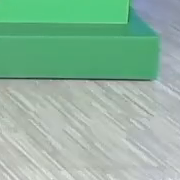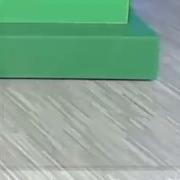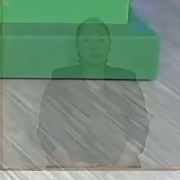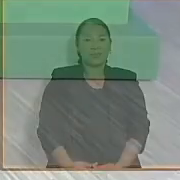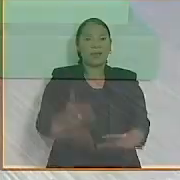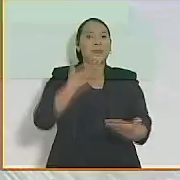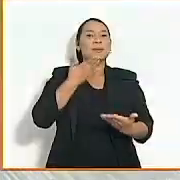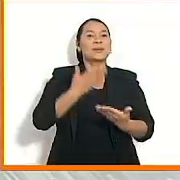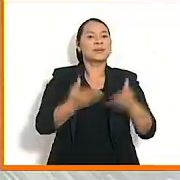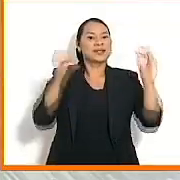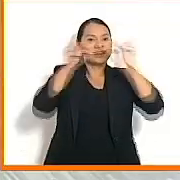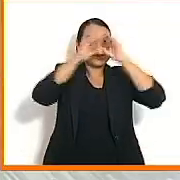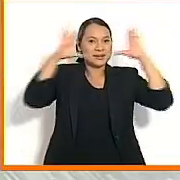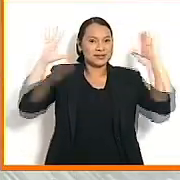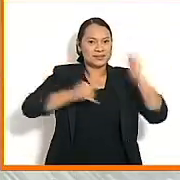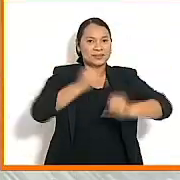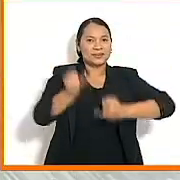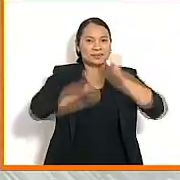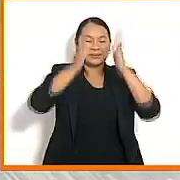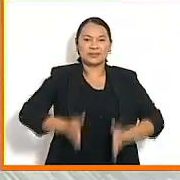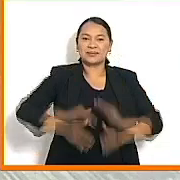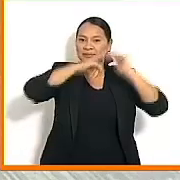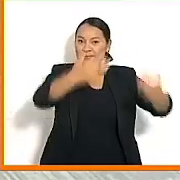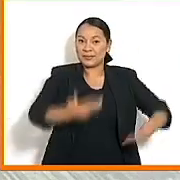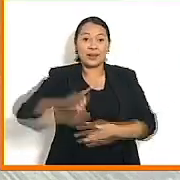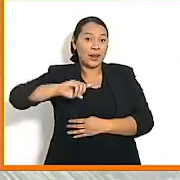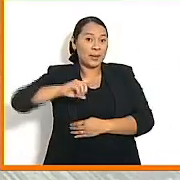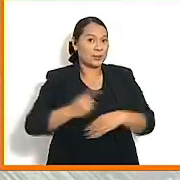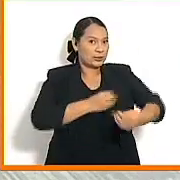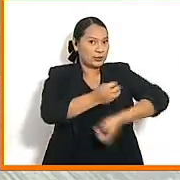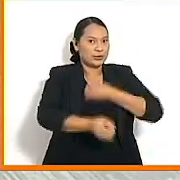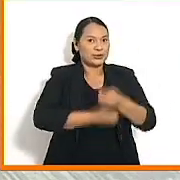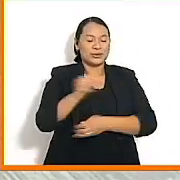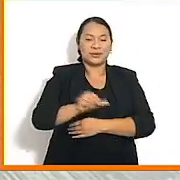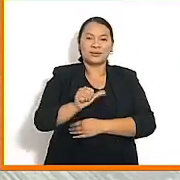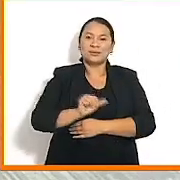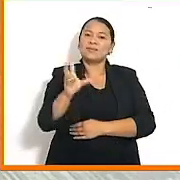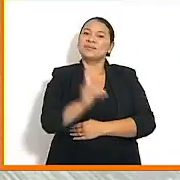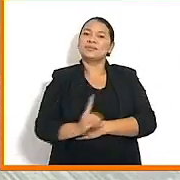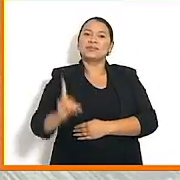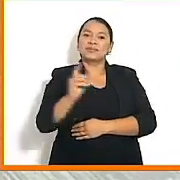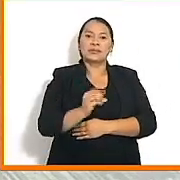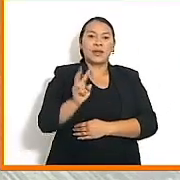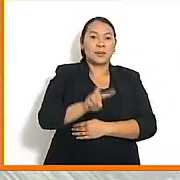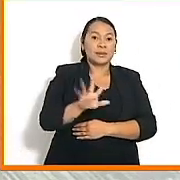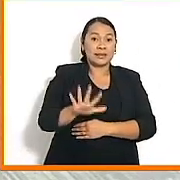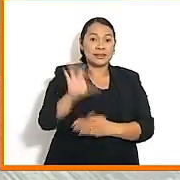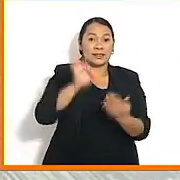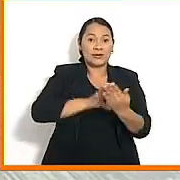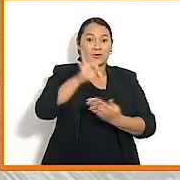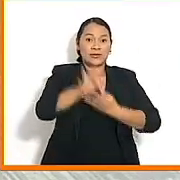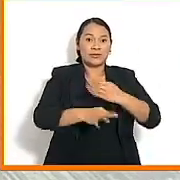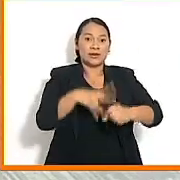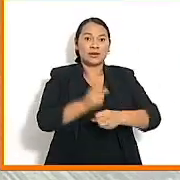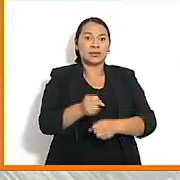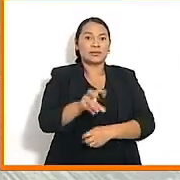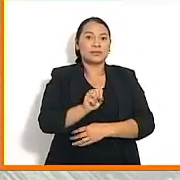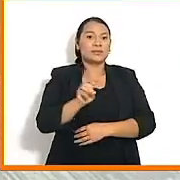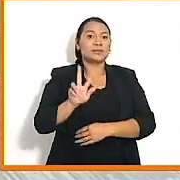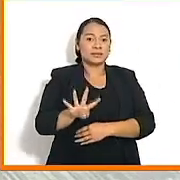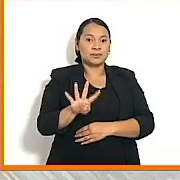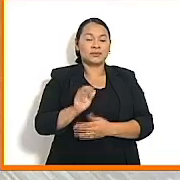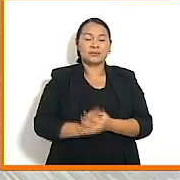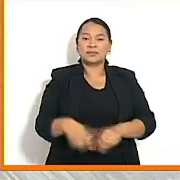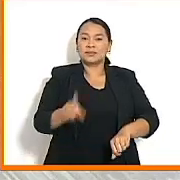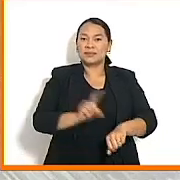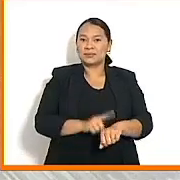Muy buenos días, queridos jugadores. Bienvenidos a nuestro primer sorteo del día de hoy, domingo 25 de febrero del año 2024.